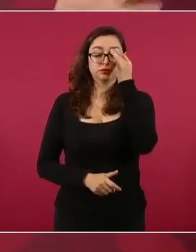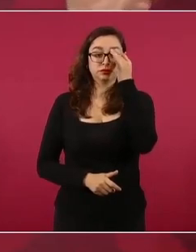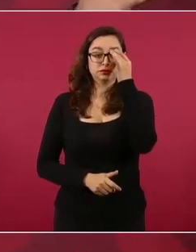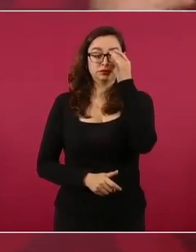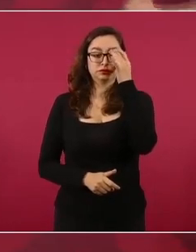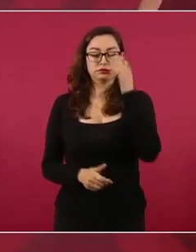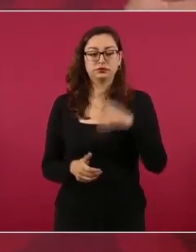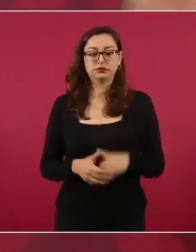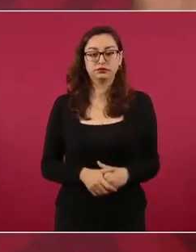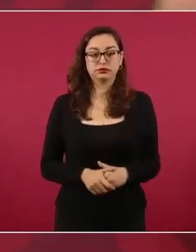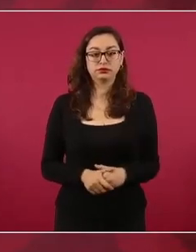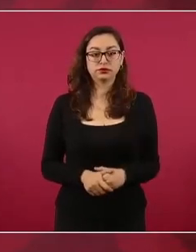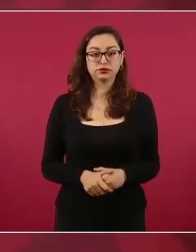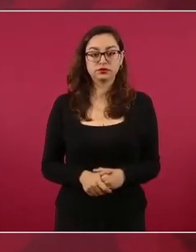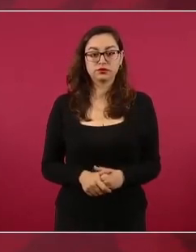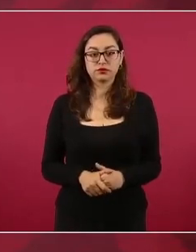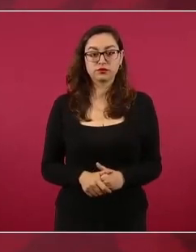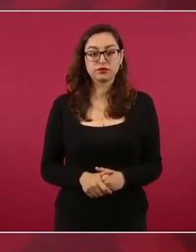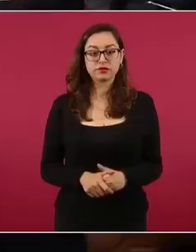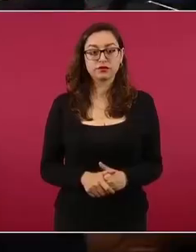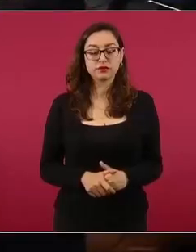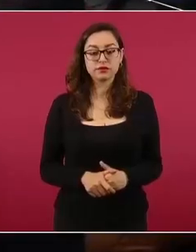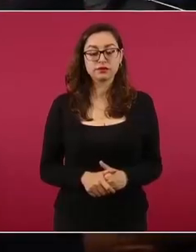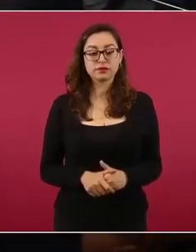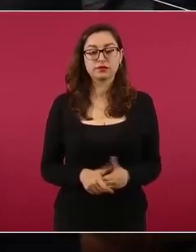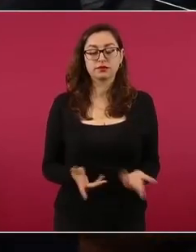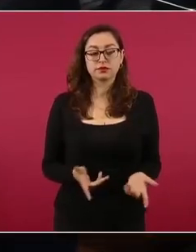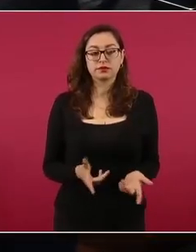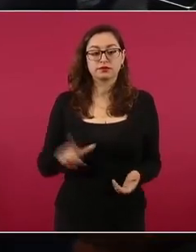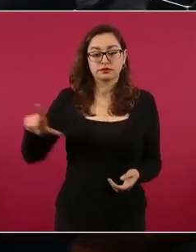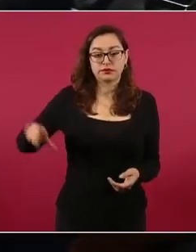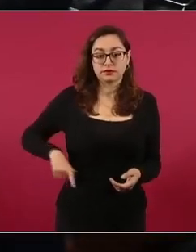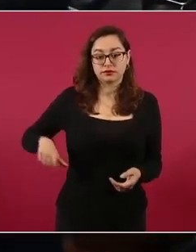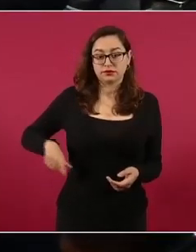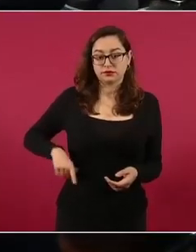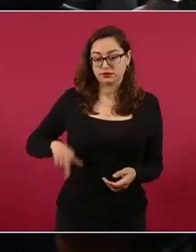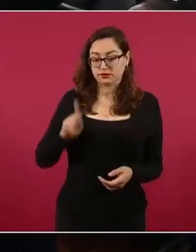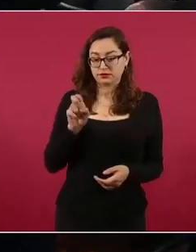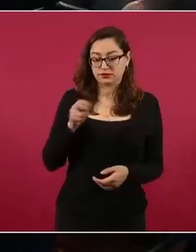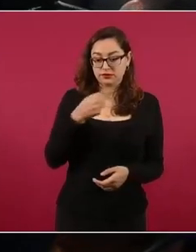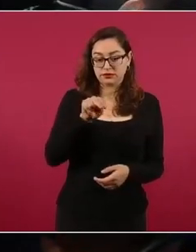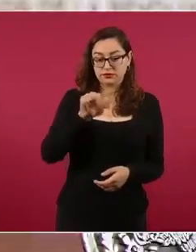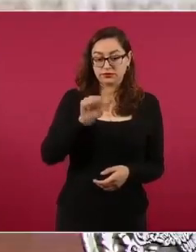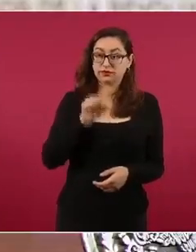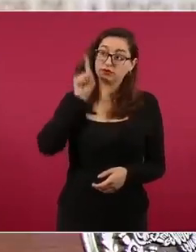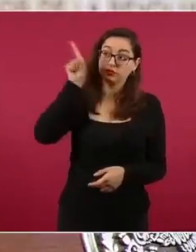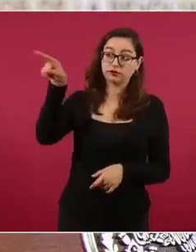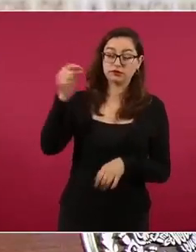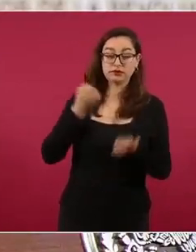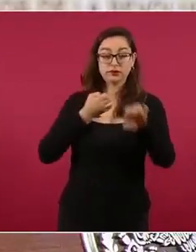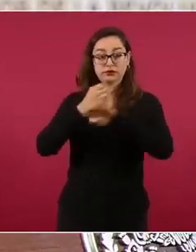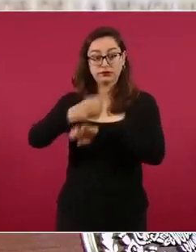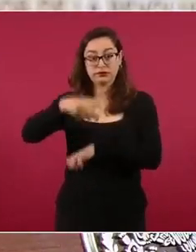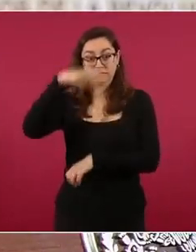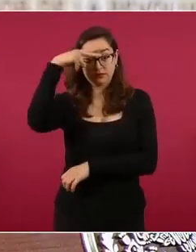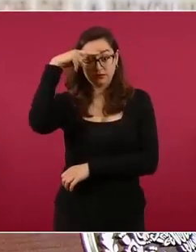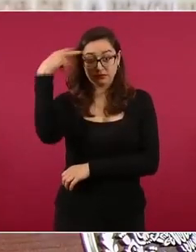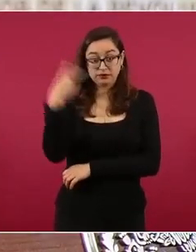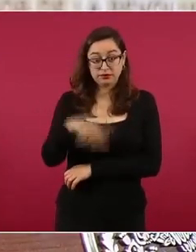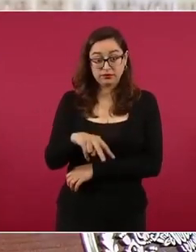anterior, el gobierno del presidente Peña, en el Estado de México, Narro,